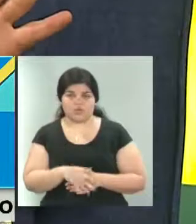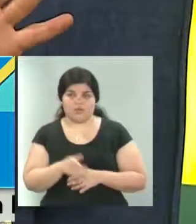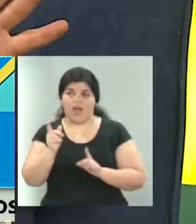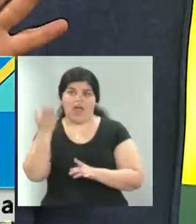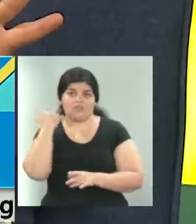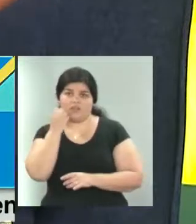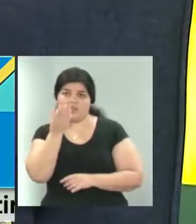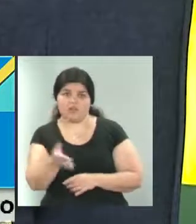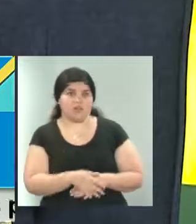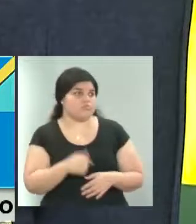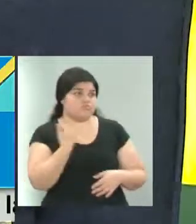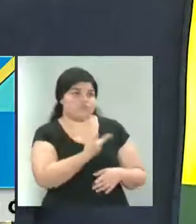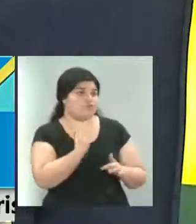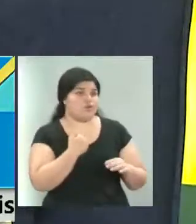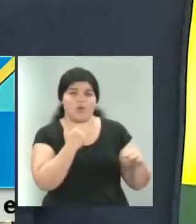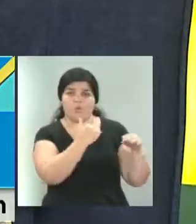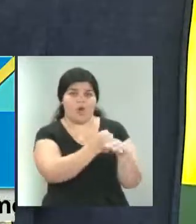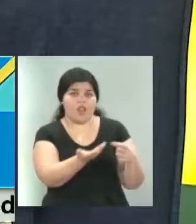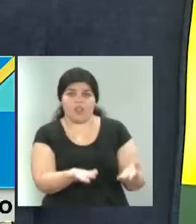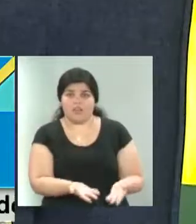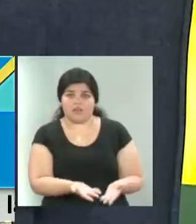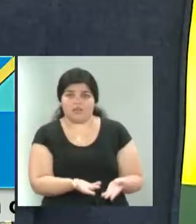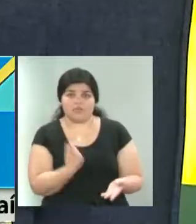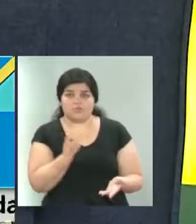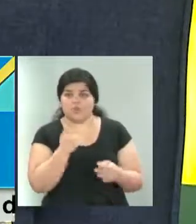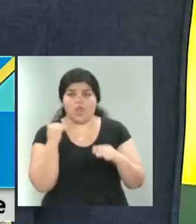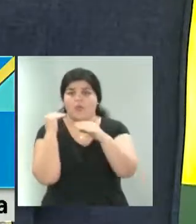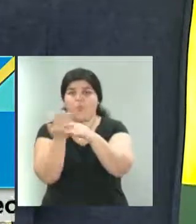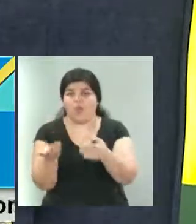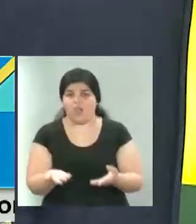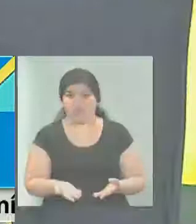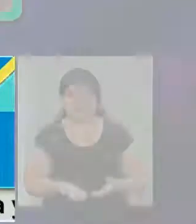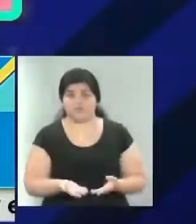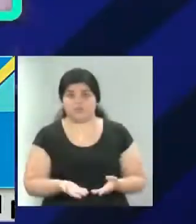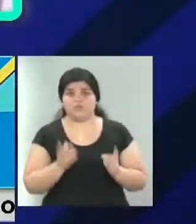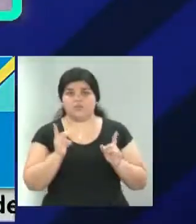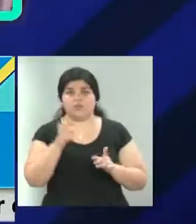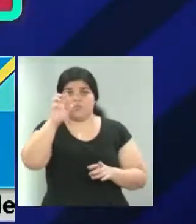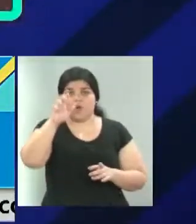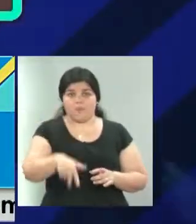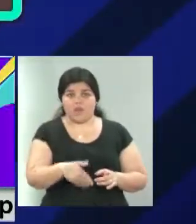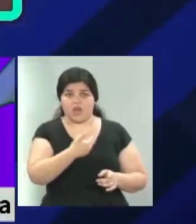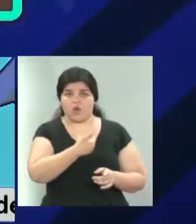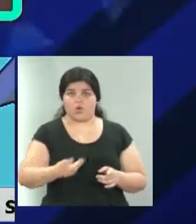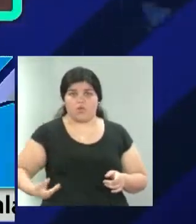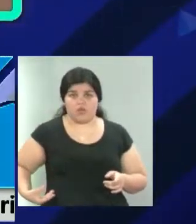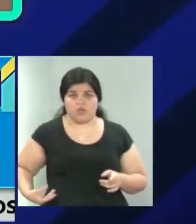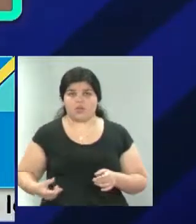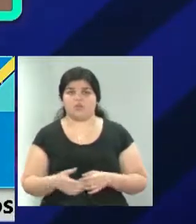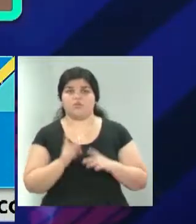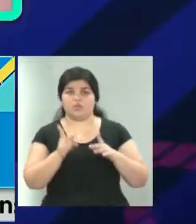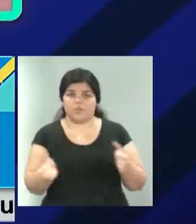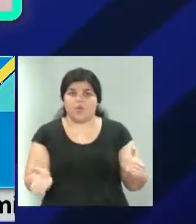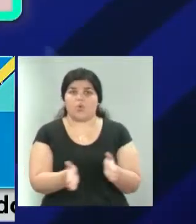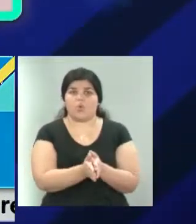igual nosotros, ¿eh? Era igual. Lo mismo que acá. Ellos tuvieron un plan con los clubes, el Estado también, por supuesto, pero que trabajaron en